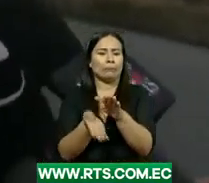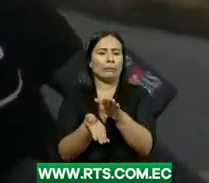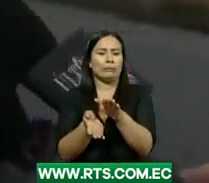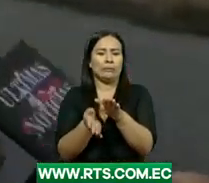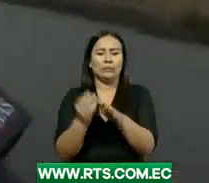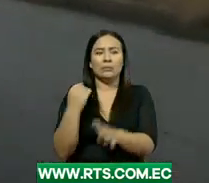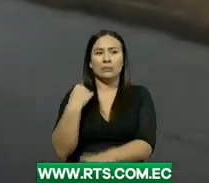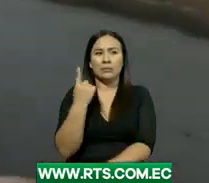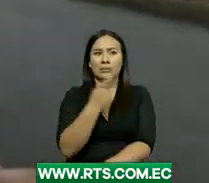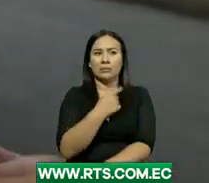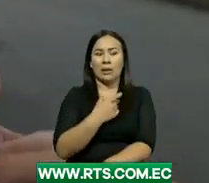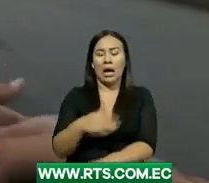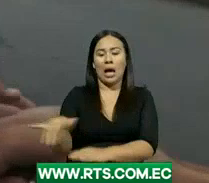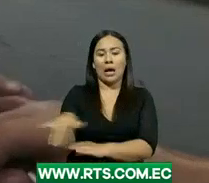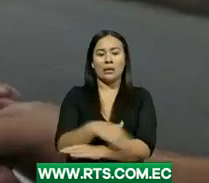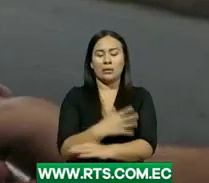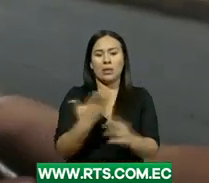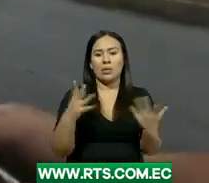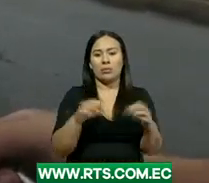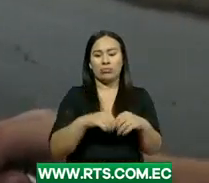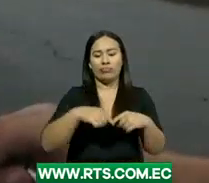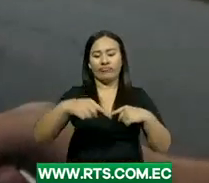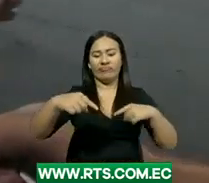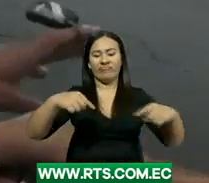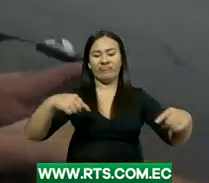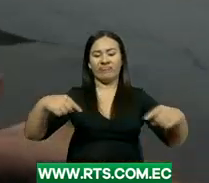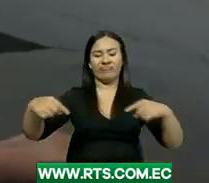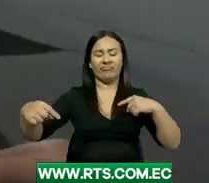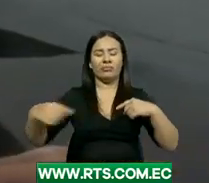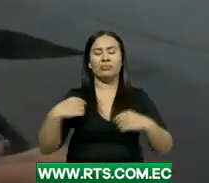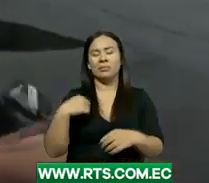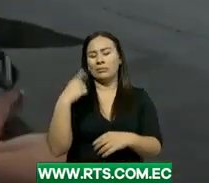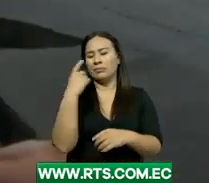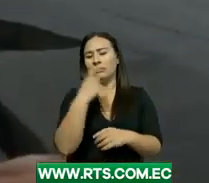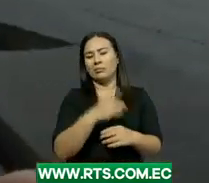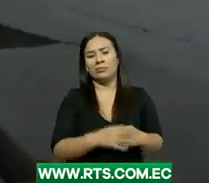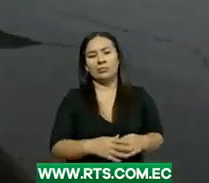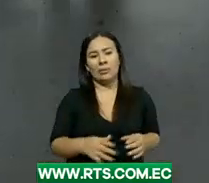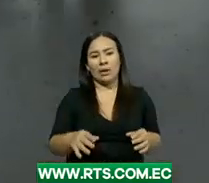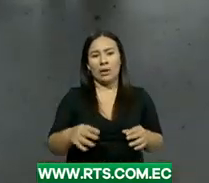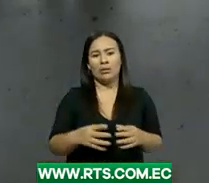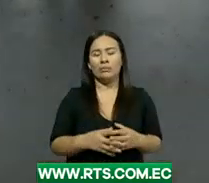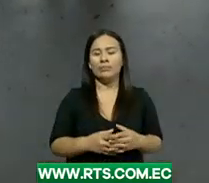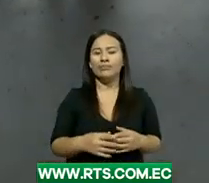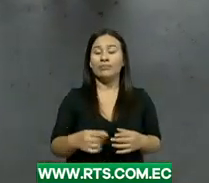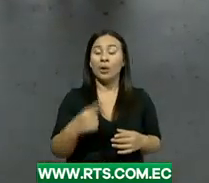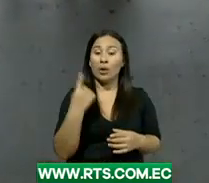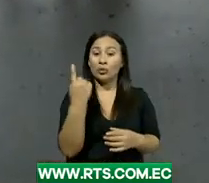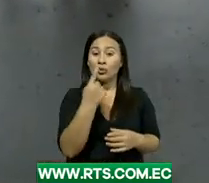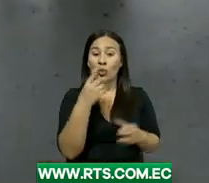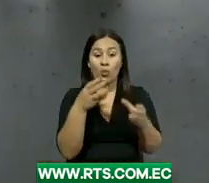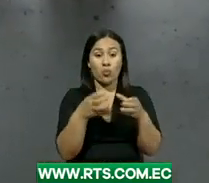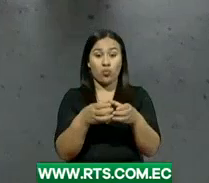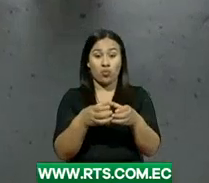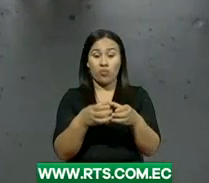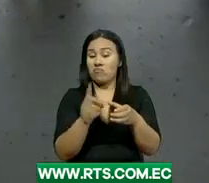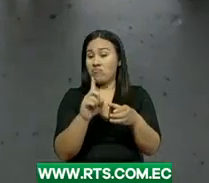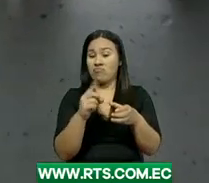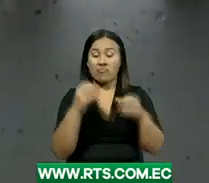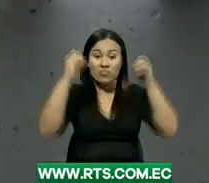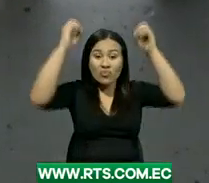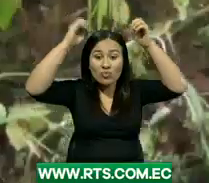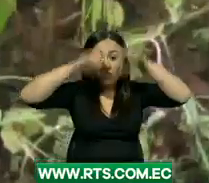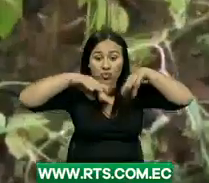Ya está casi, nos quedamos sin vía. Como ustedes pueden ver, está partido ya. Si se va este otro tramo, nos quedamos sin vía. Pero no es el único estrago producto del